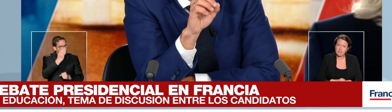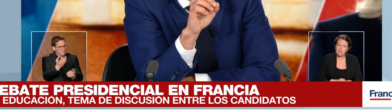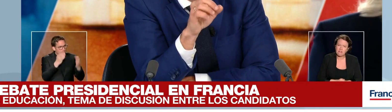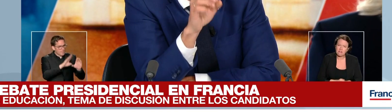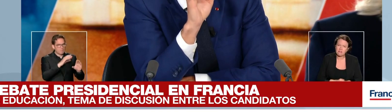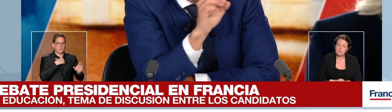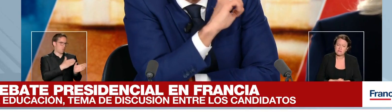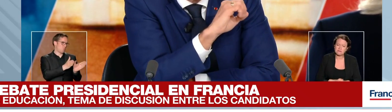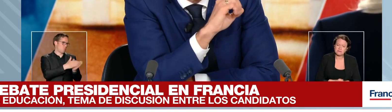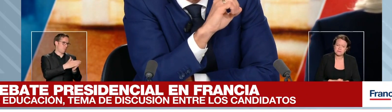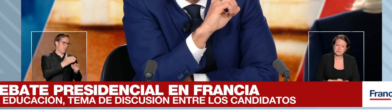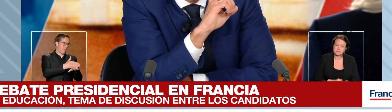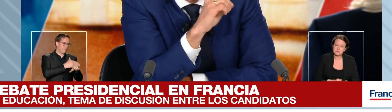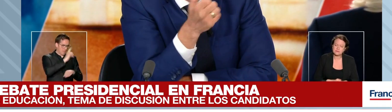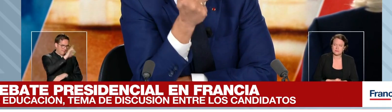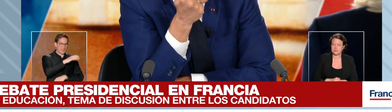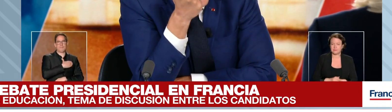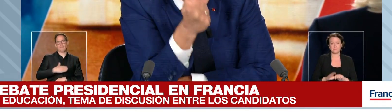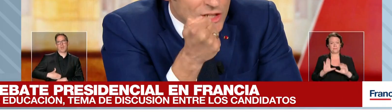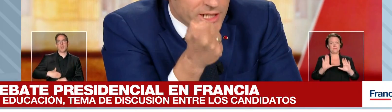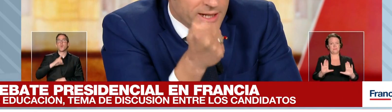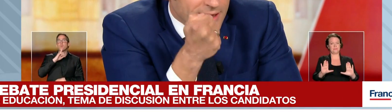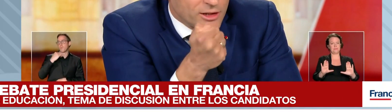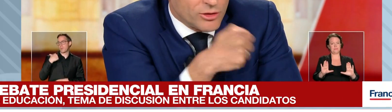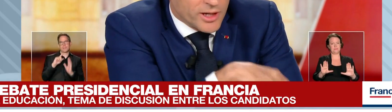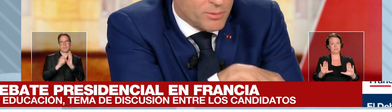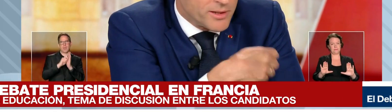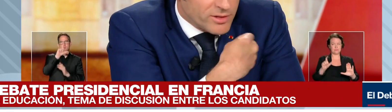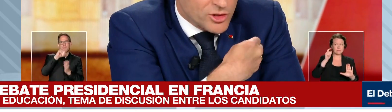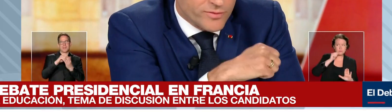consultas. Y ese es el caso desde el 2019, porque